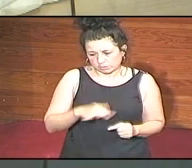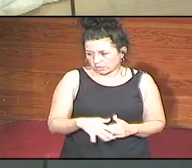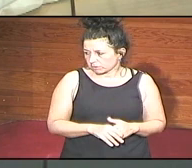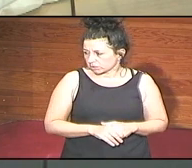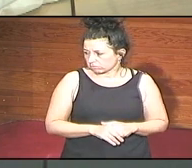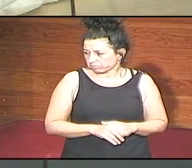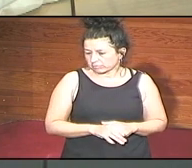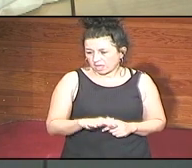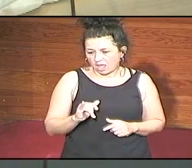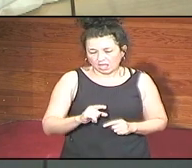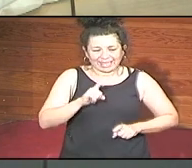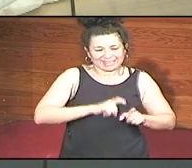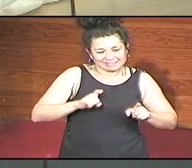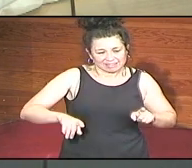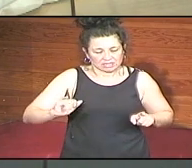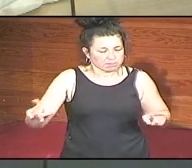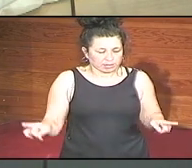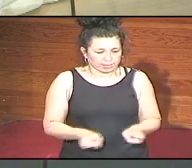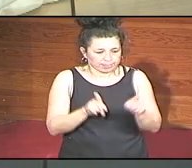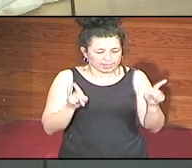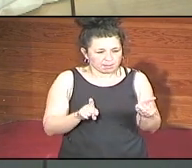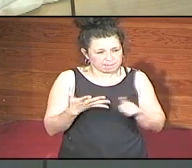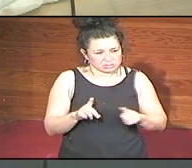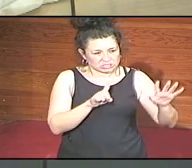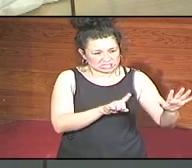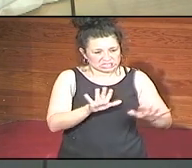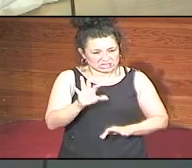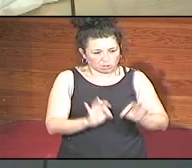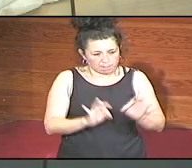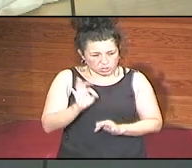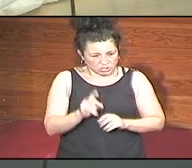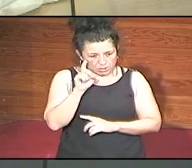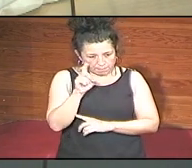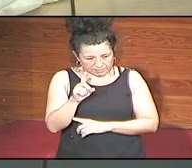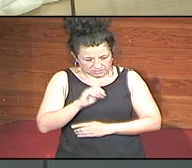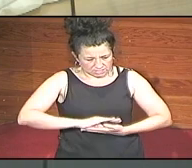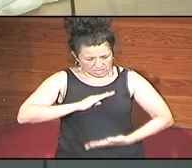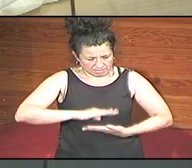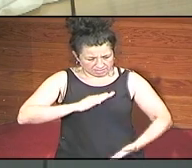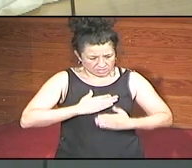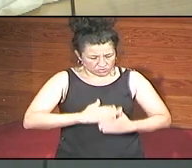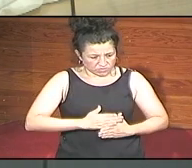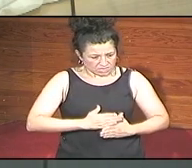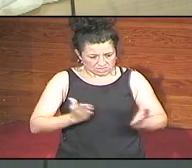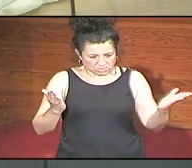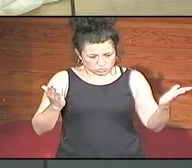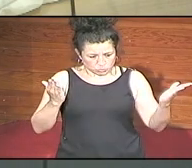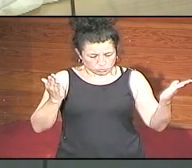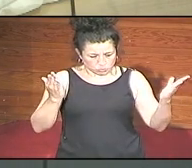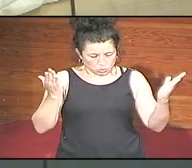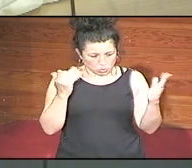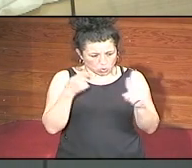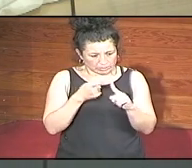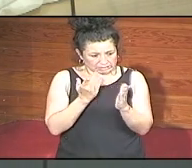hay estadísticas pero bueno igual más o menos un 65 por ciento de profesores no tienen las capacidades necesarias para hacer las clases